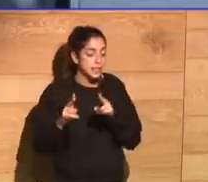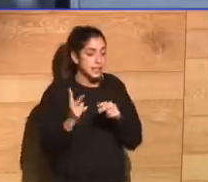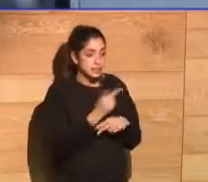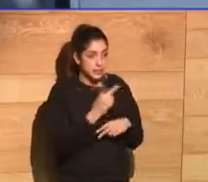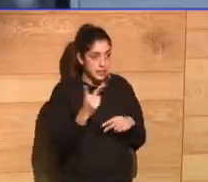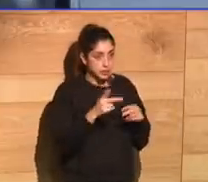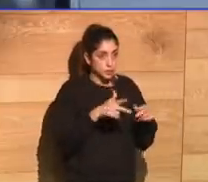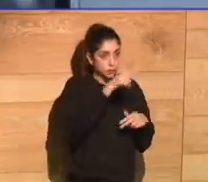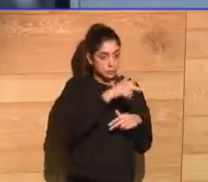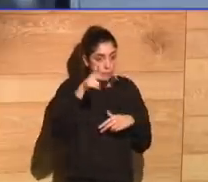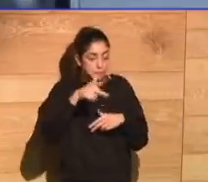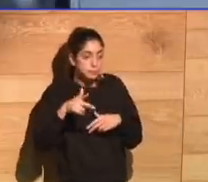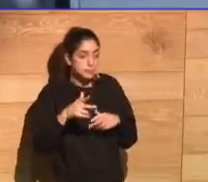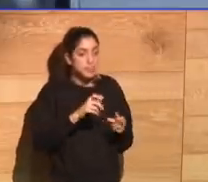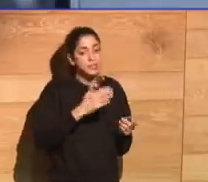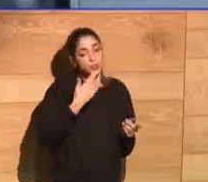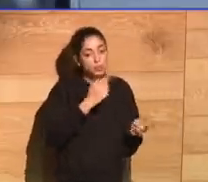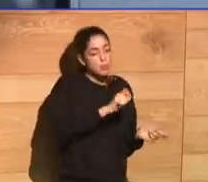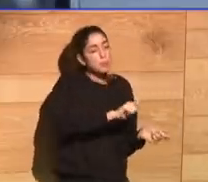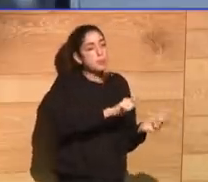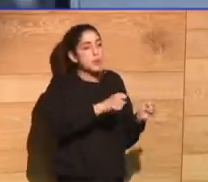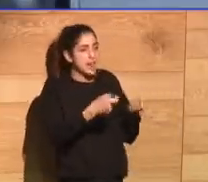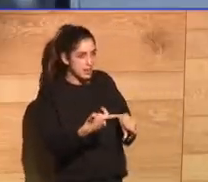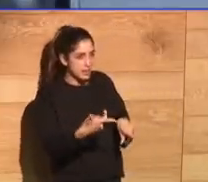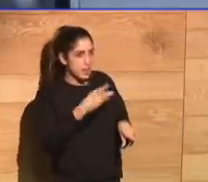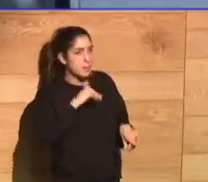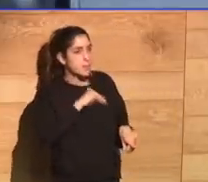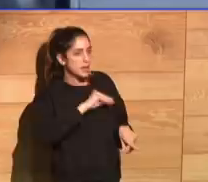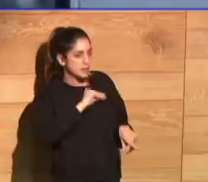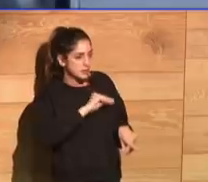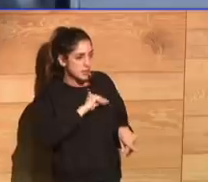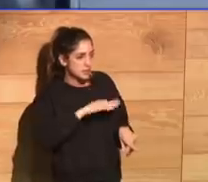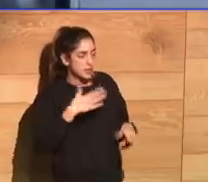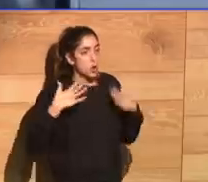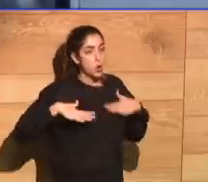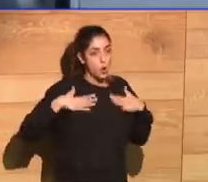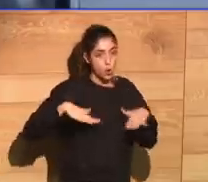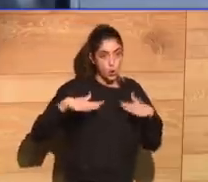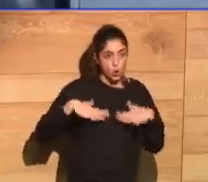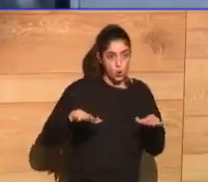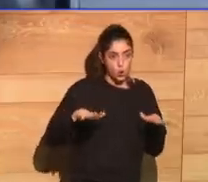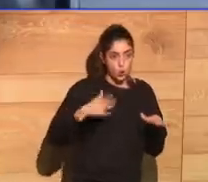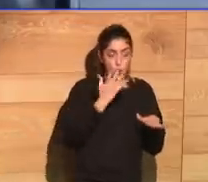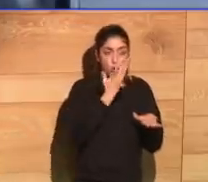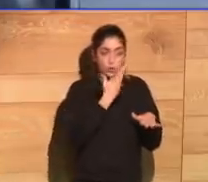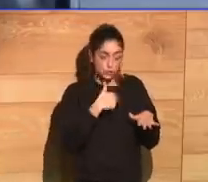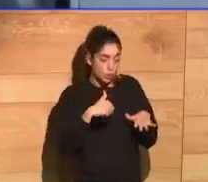parecen bastante. O sea, cuando tú ves el... O sea, llevan los mismos colores, el traje de Superman y todo, ¿no? No, eso